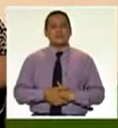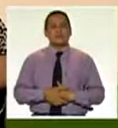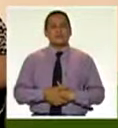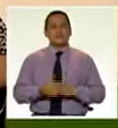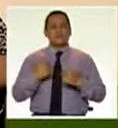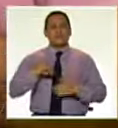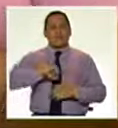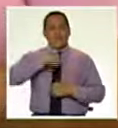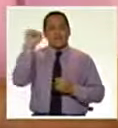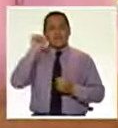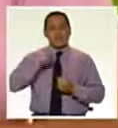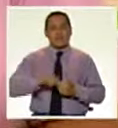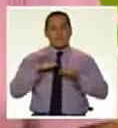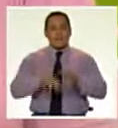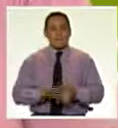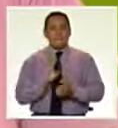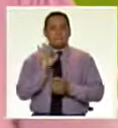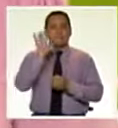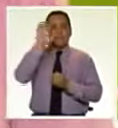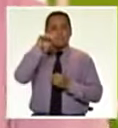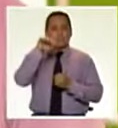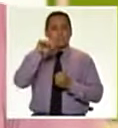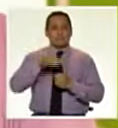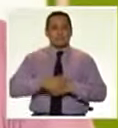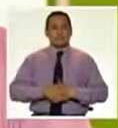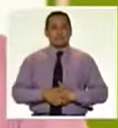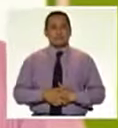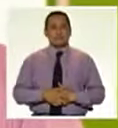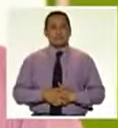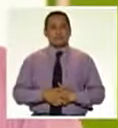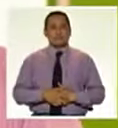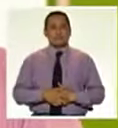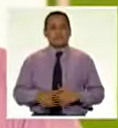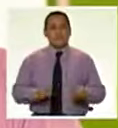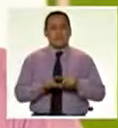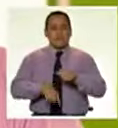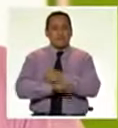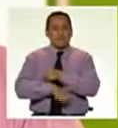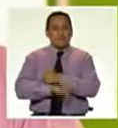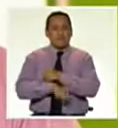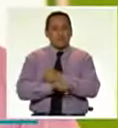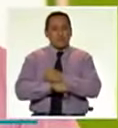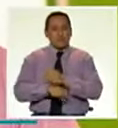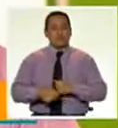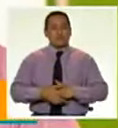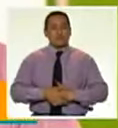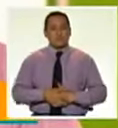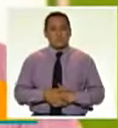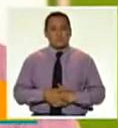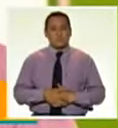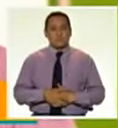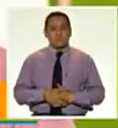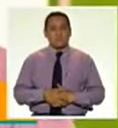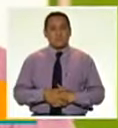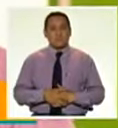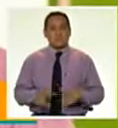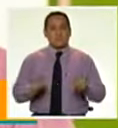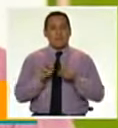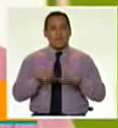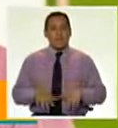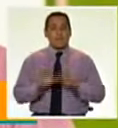He ganado en básquet, en básquet, en fútbol, en fútbol, en